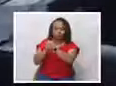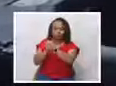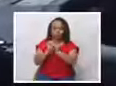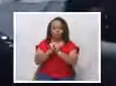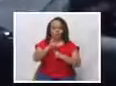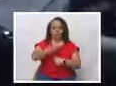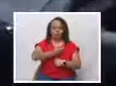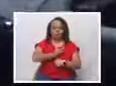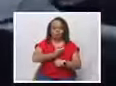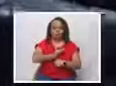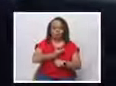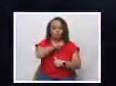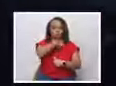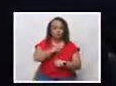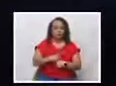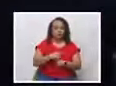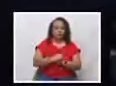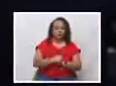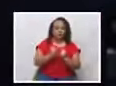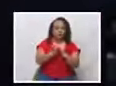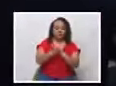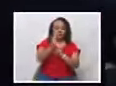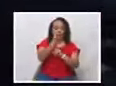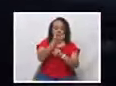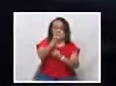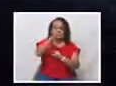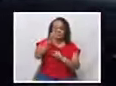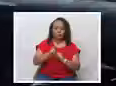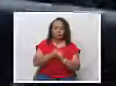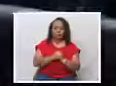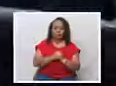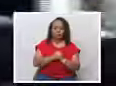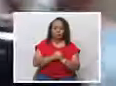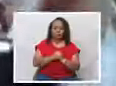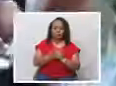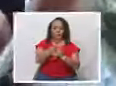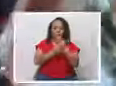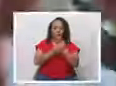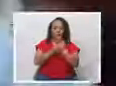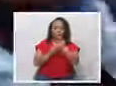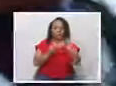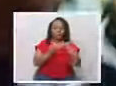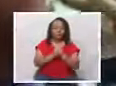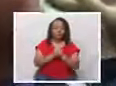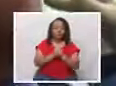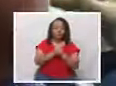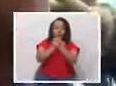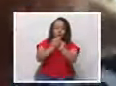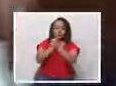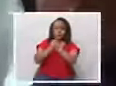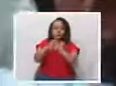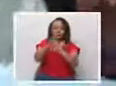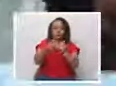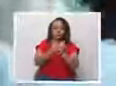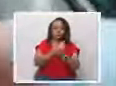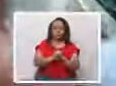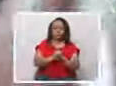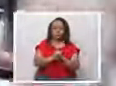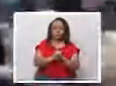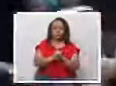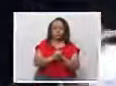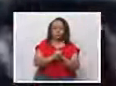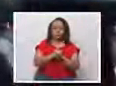medalla colgando en el pecho, con la bandera de Costa Rica en su mano izquierda, saludando a todos los que se hacen